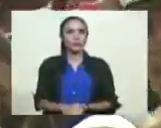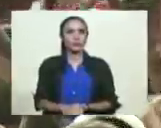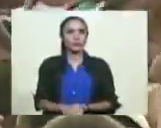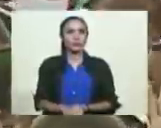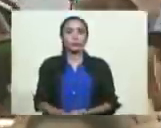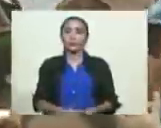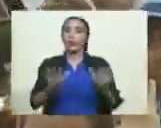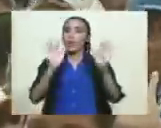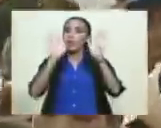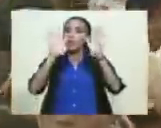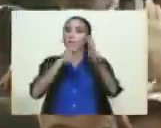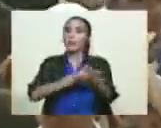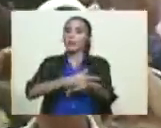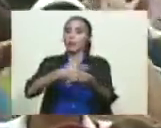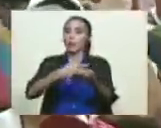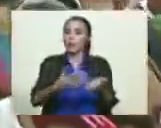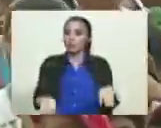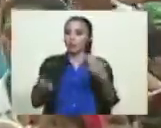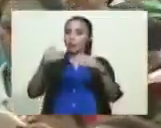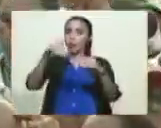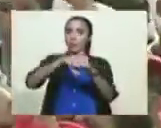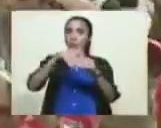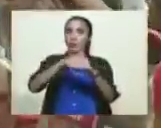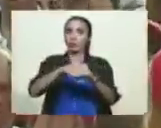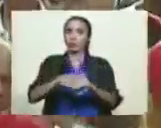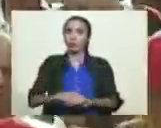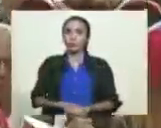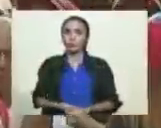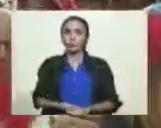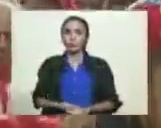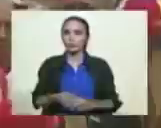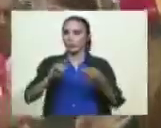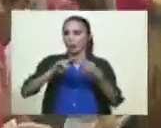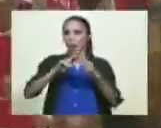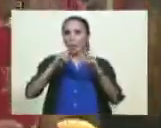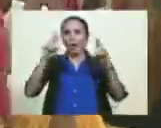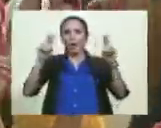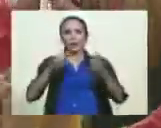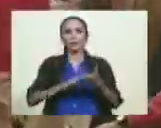10 millones de votos para la paz.